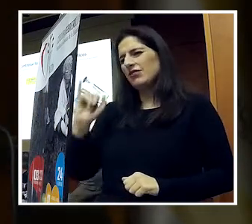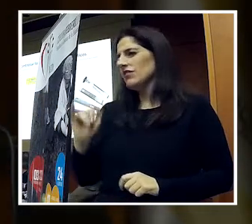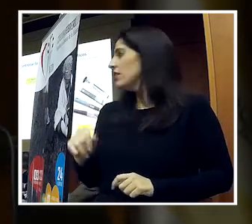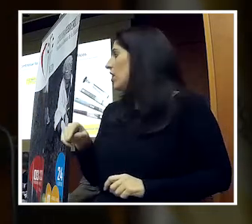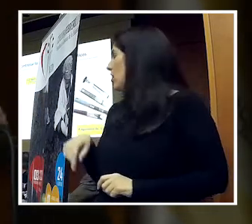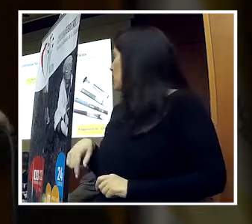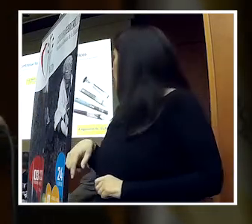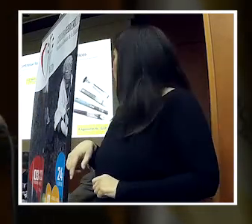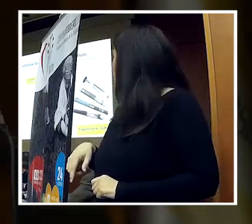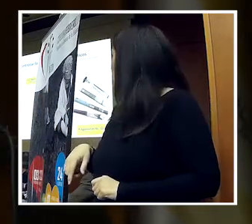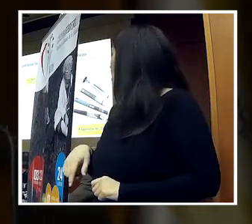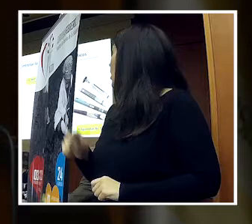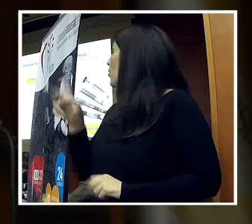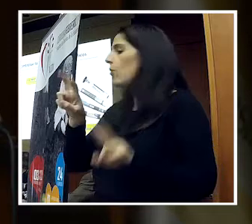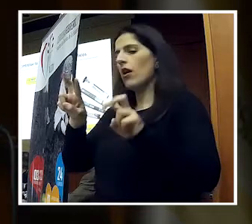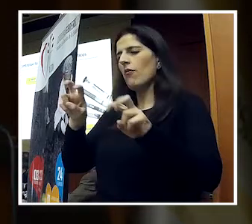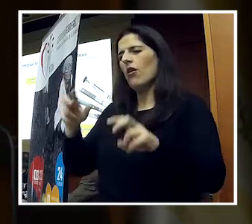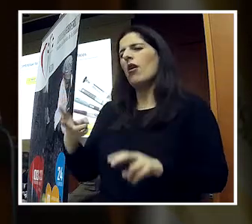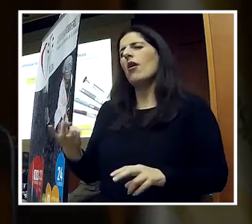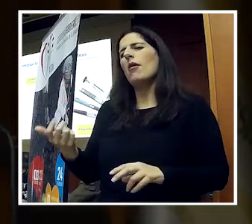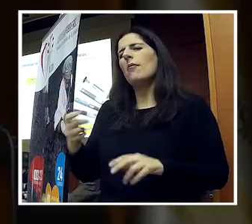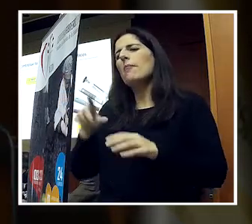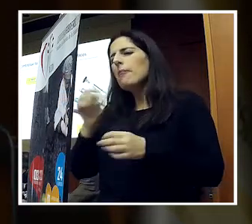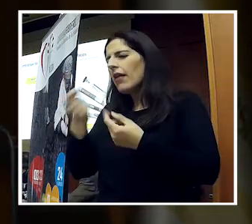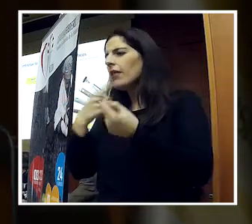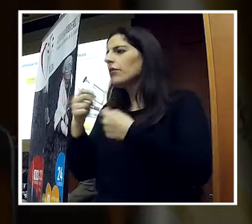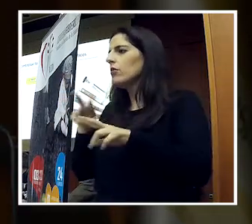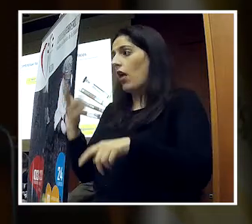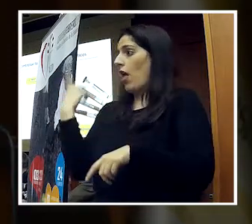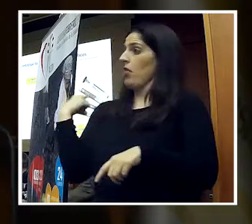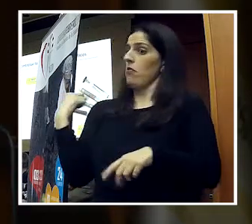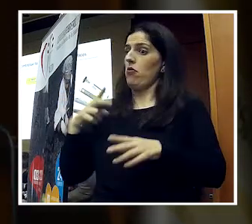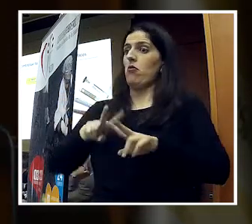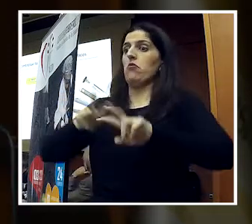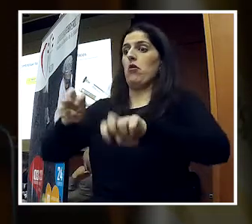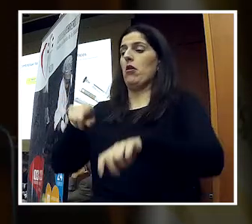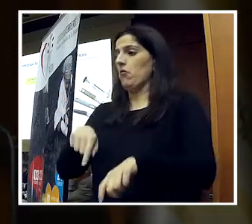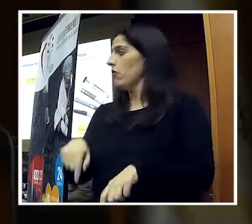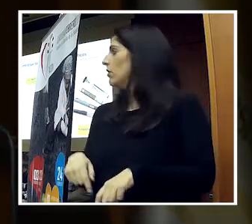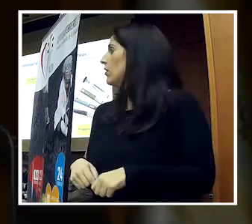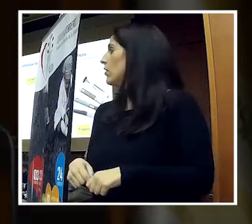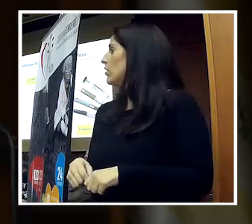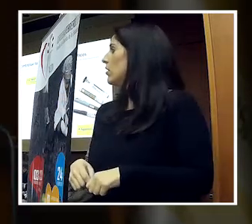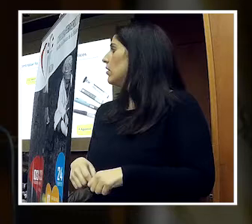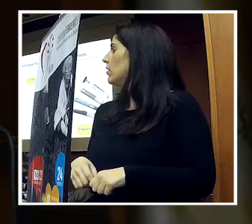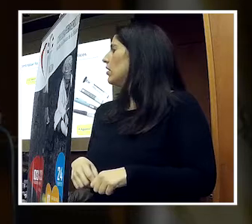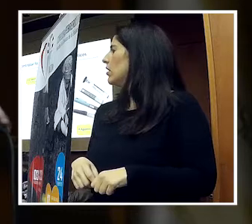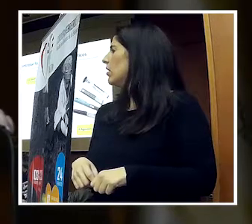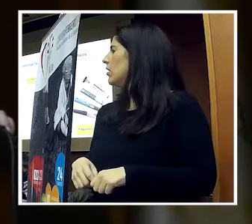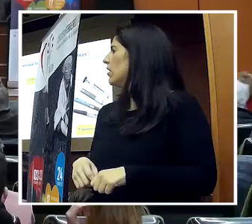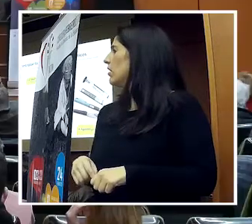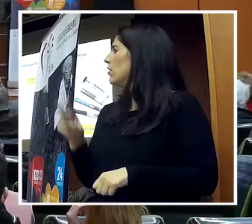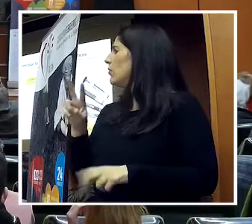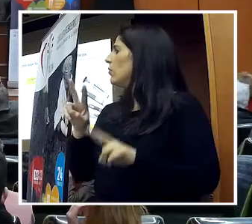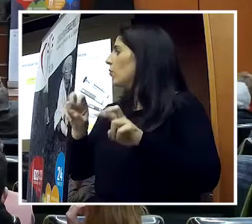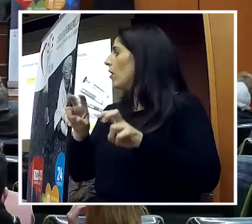nuevo, medicamentos que han salido hace escasos meses, el año pasado, o hace 2 años ya quizás, que son